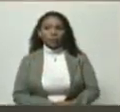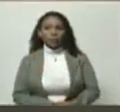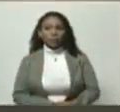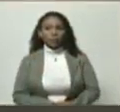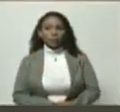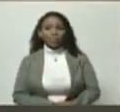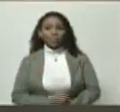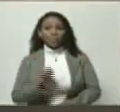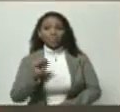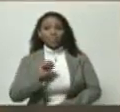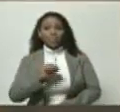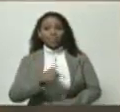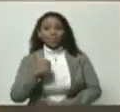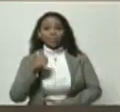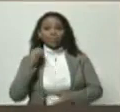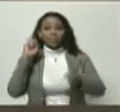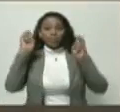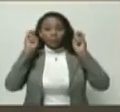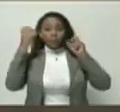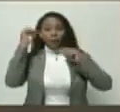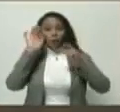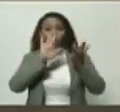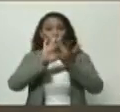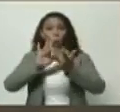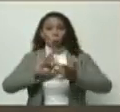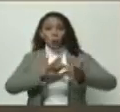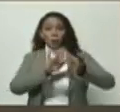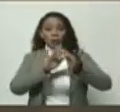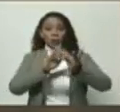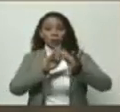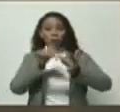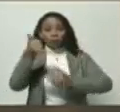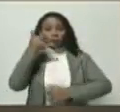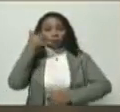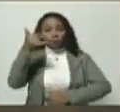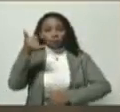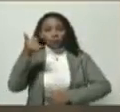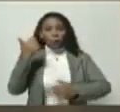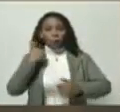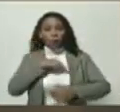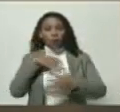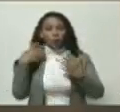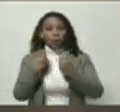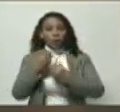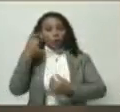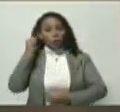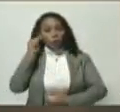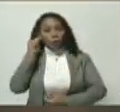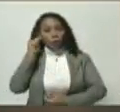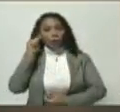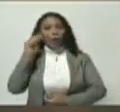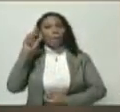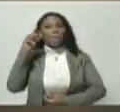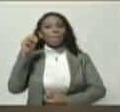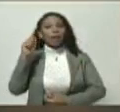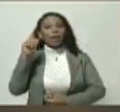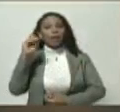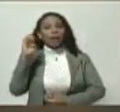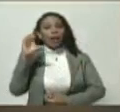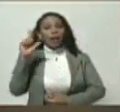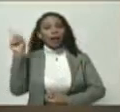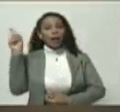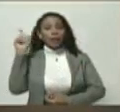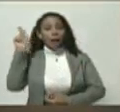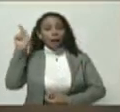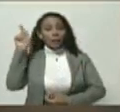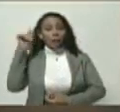Y precisamente sobre este tema tenemos un contacto ahora vía telecomunicaciones con nuestra compañera Madeleine García. Ella se encuentra en